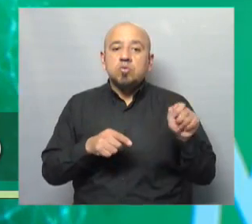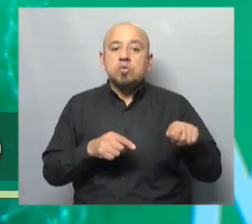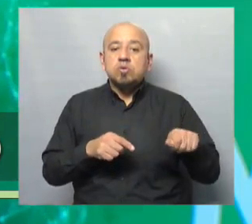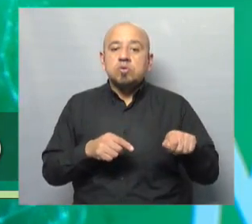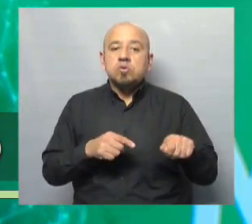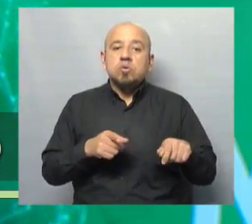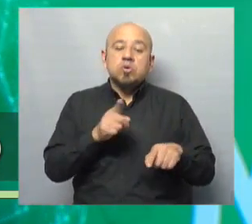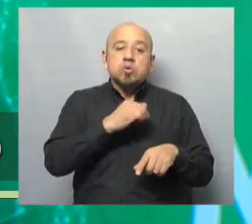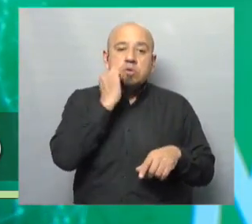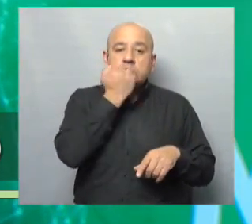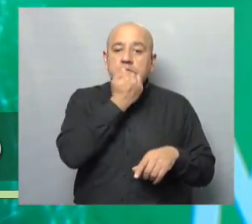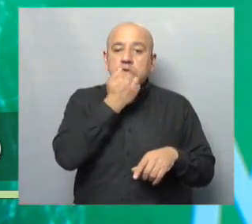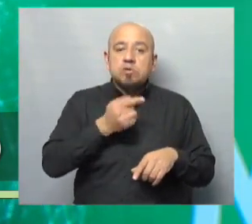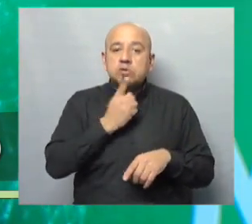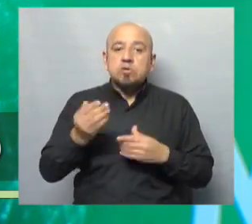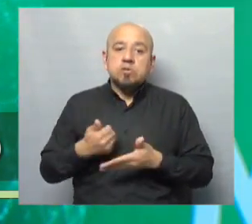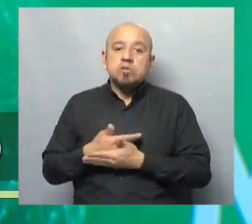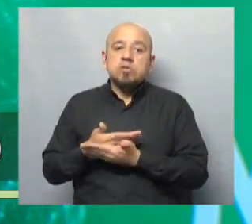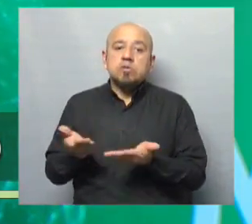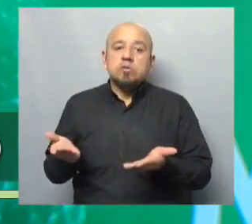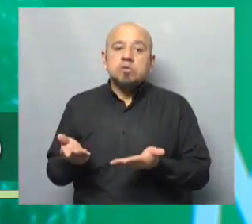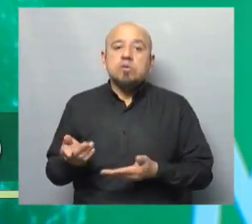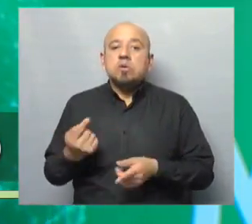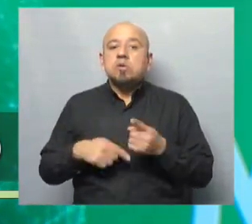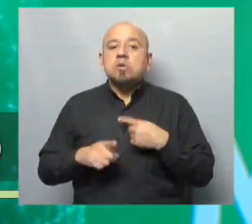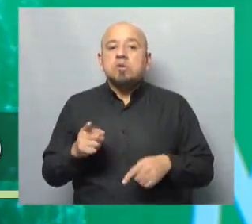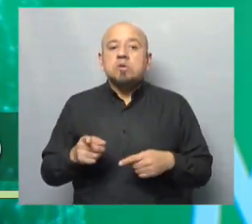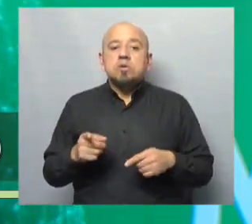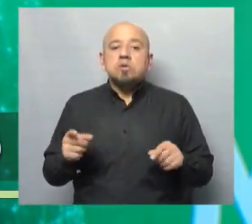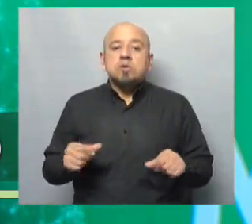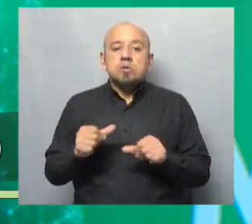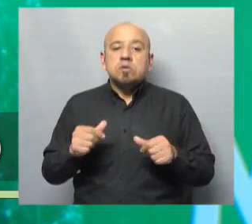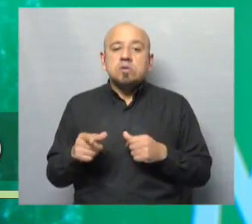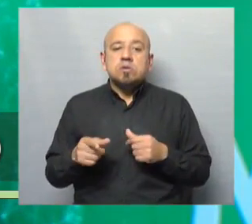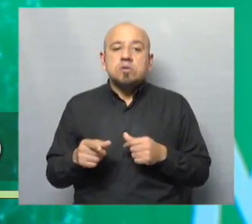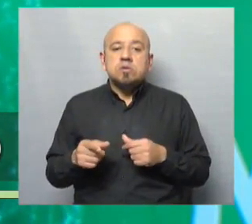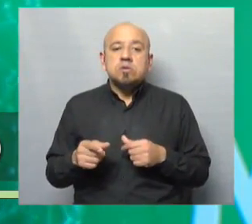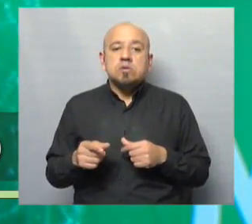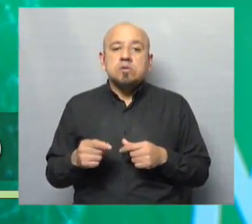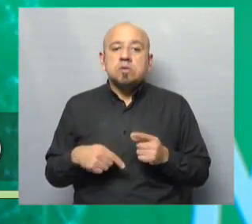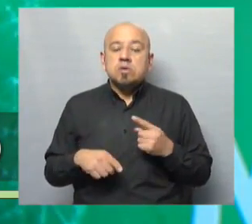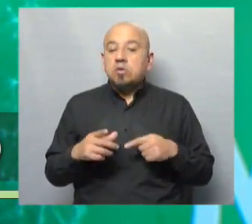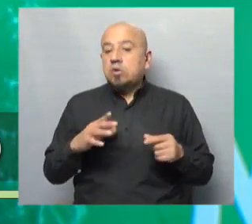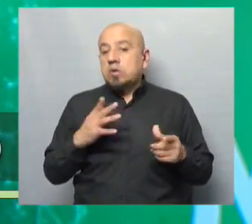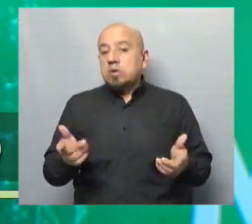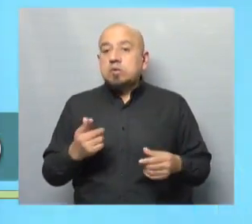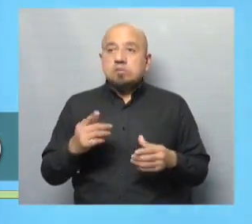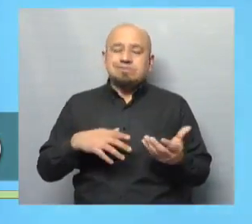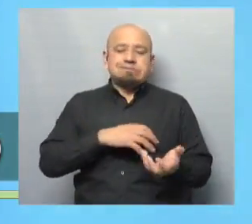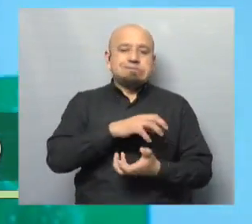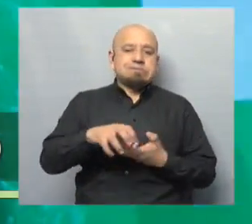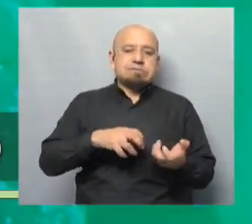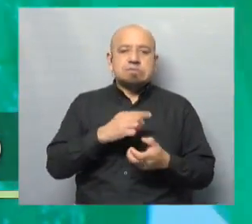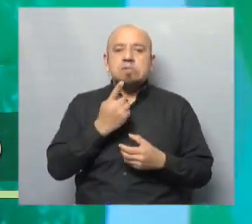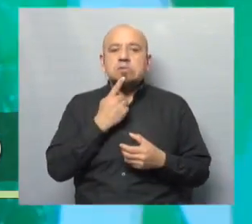lado son reservados y en el otro lado se hacen públicos y entonces esto genera una bola mediática y política que